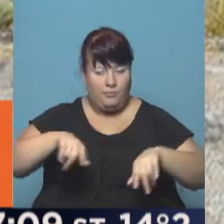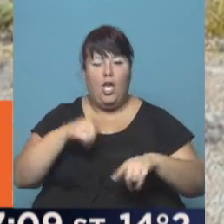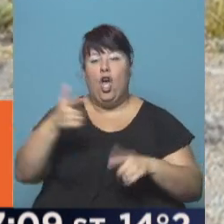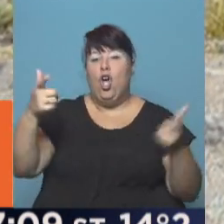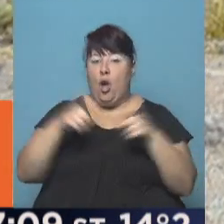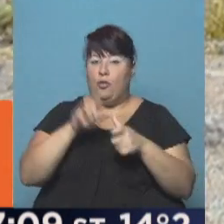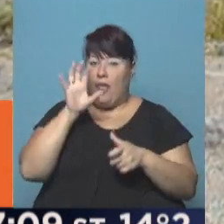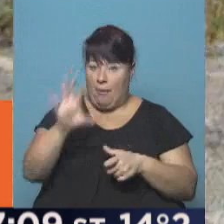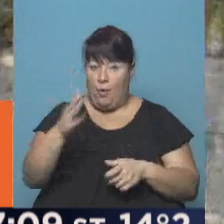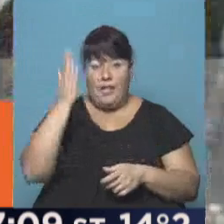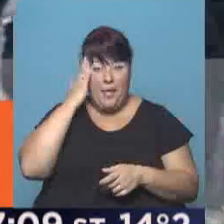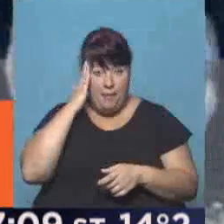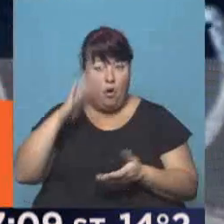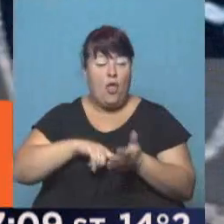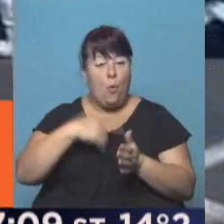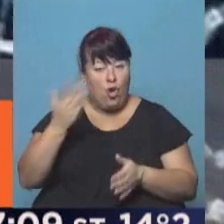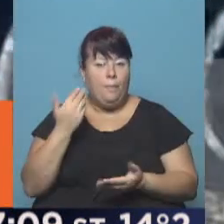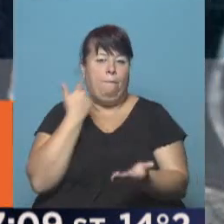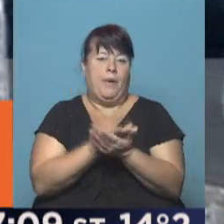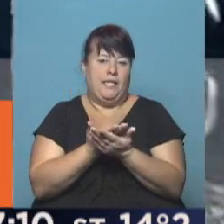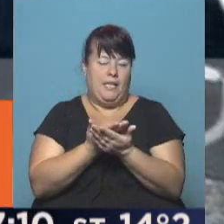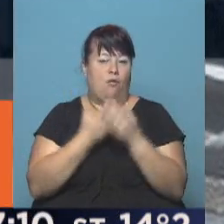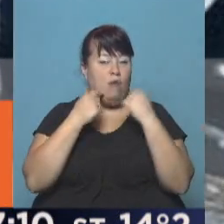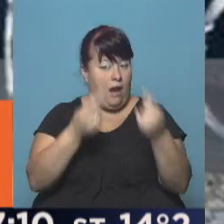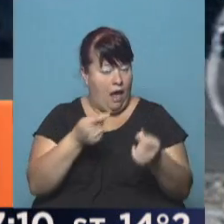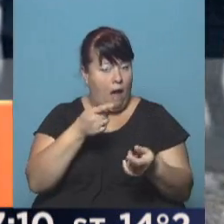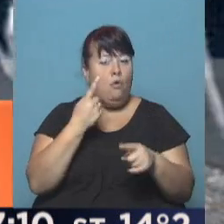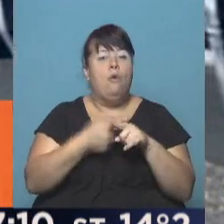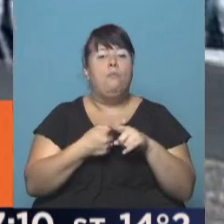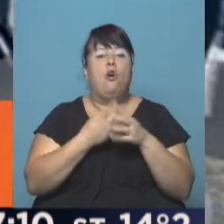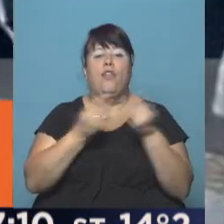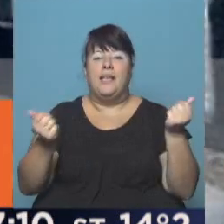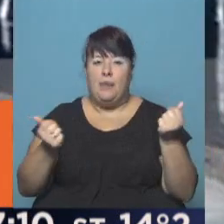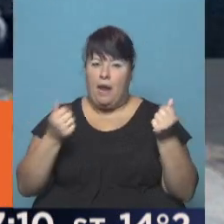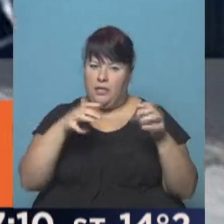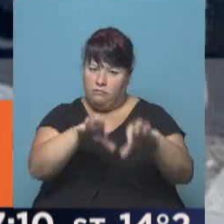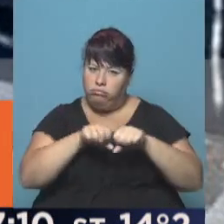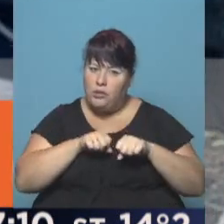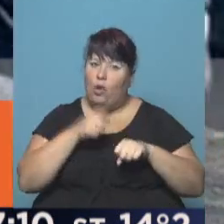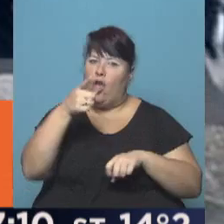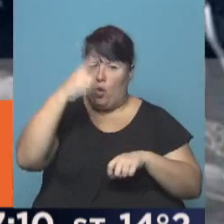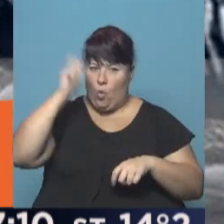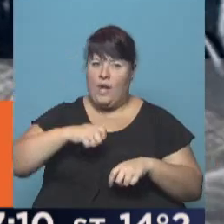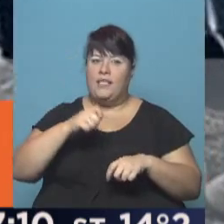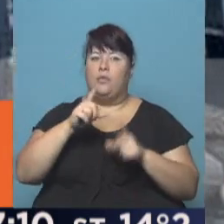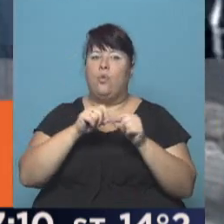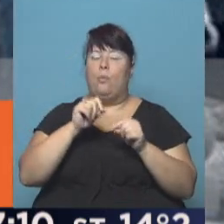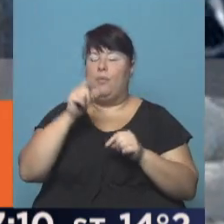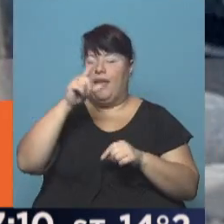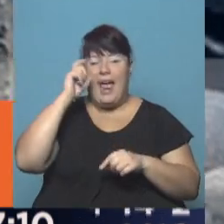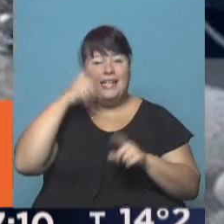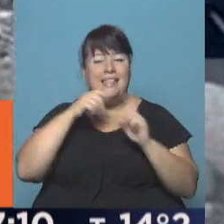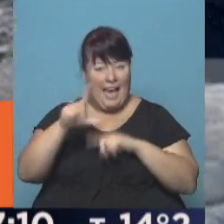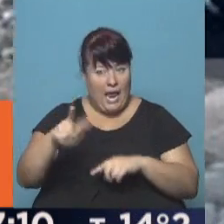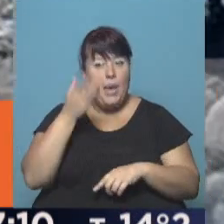Comisión Provincial por la Memoria bonaerense presentó un habeas corpus por la desaparición forzada ante el Juzgado Federal de Esquel y le